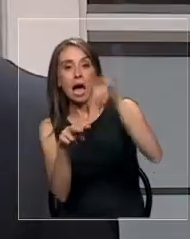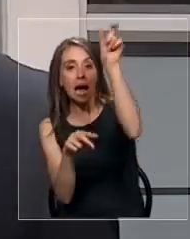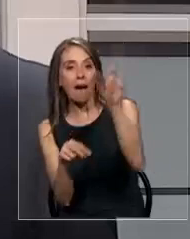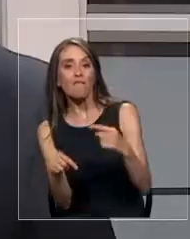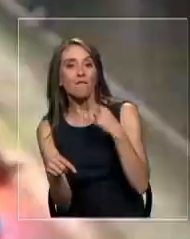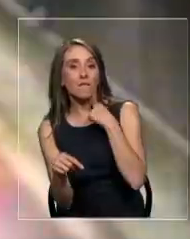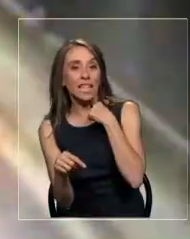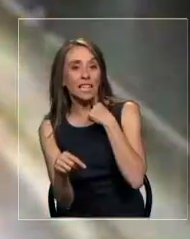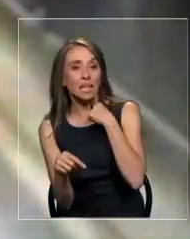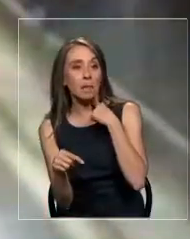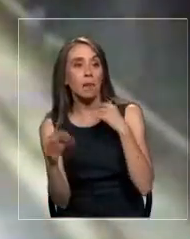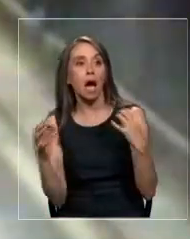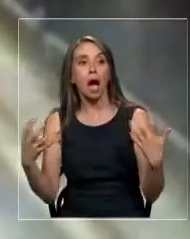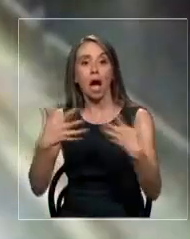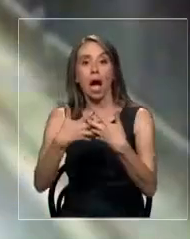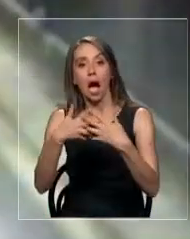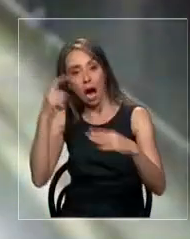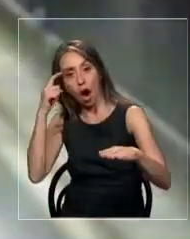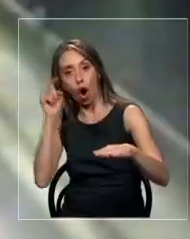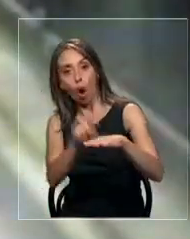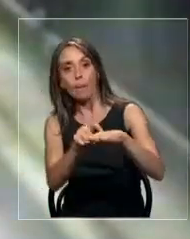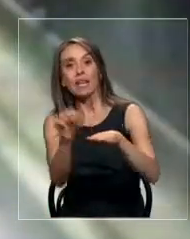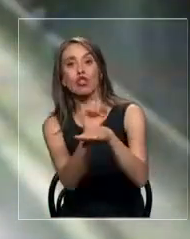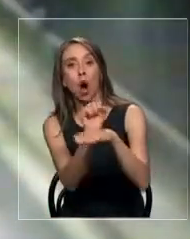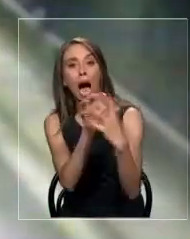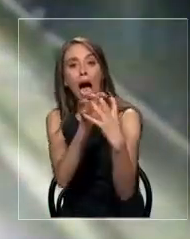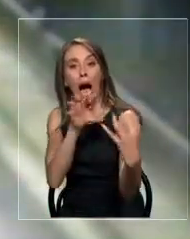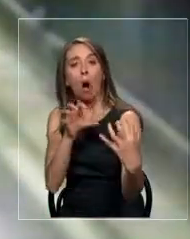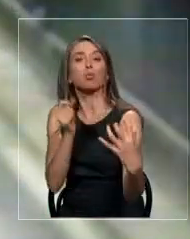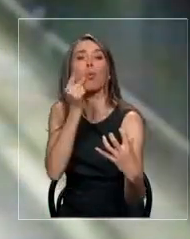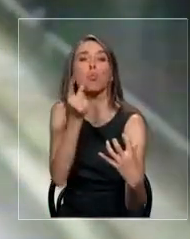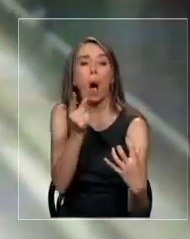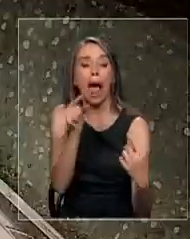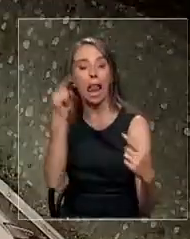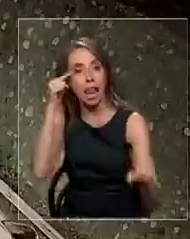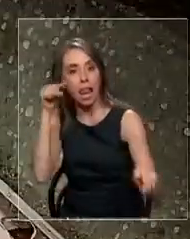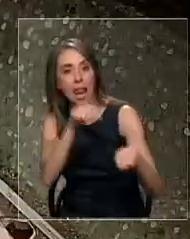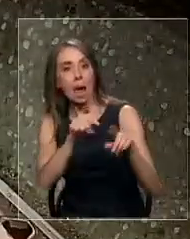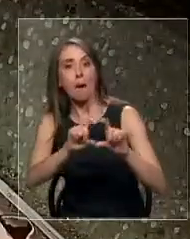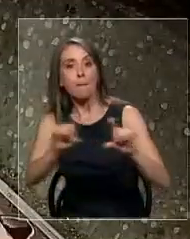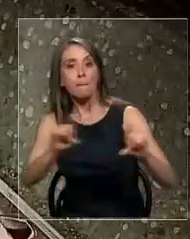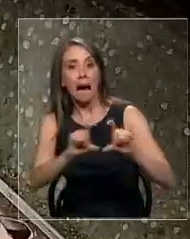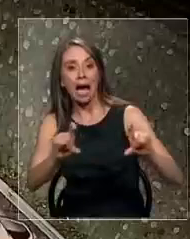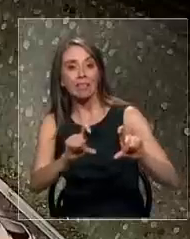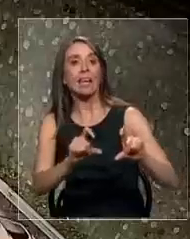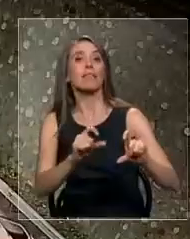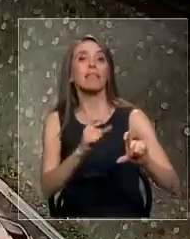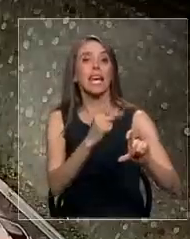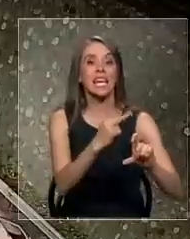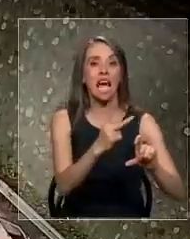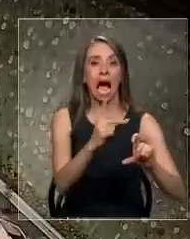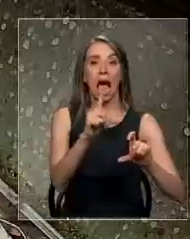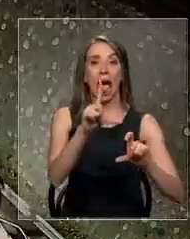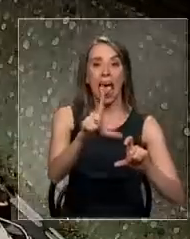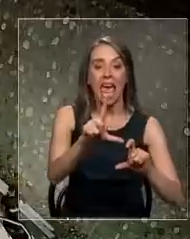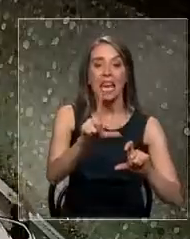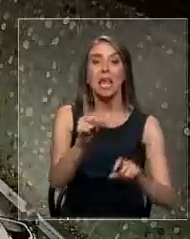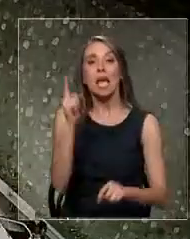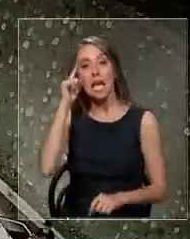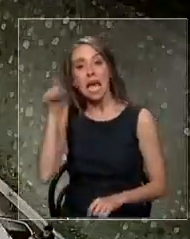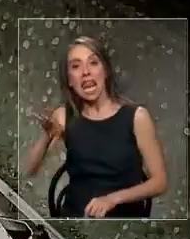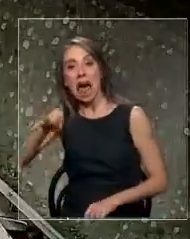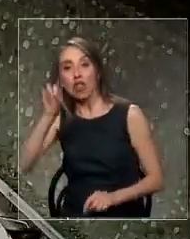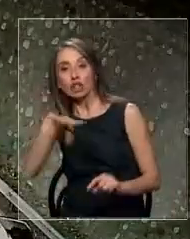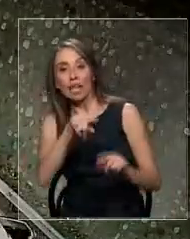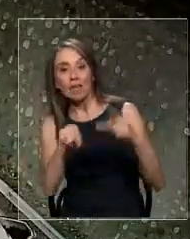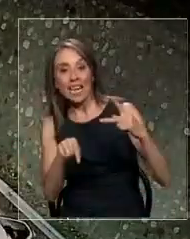se condice con un perfil de objeto, cierto tipo de vehículo, sobre todo de patentes K, patente L, que tengan un precio superior